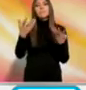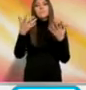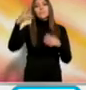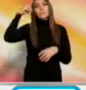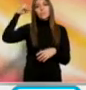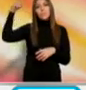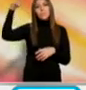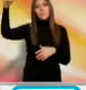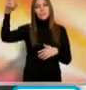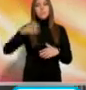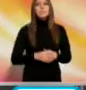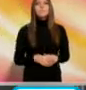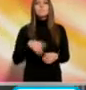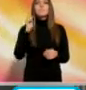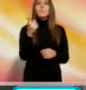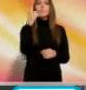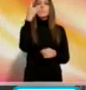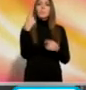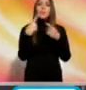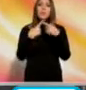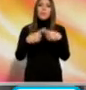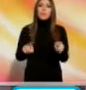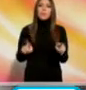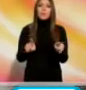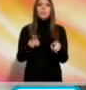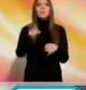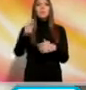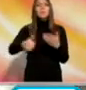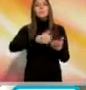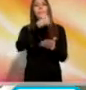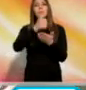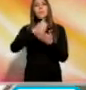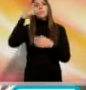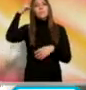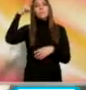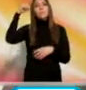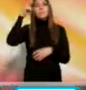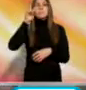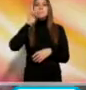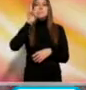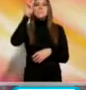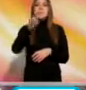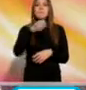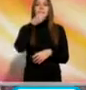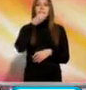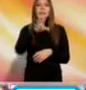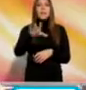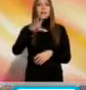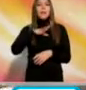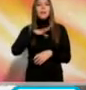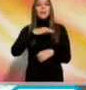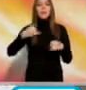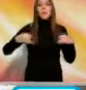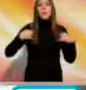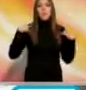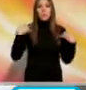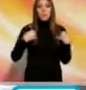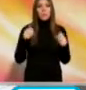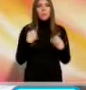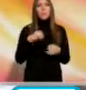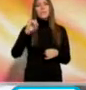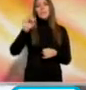sueños, con una diferencia. La ciudad soñada, vean qué genial, lo contenía joven.